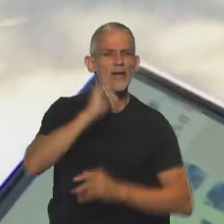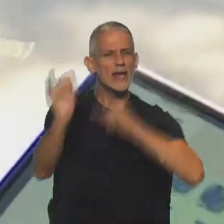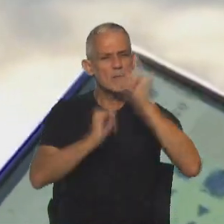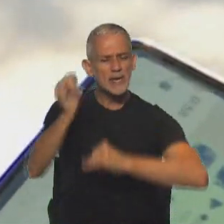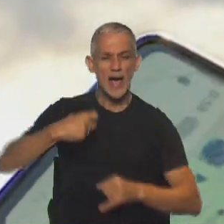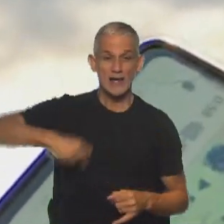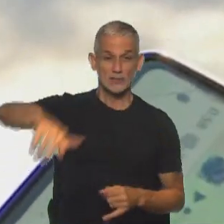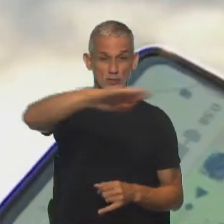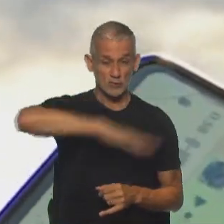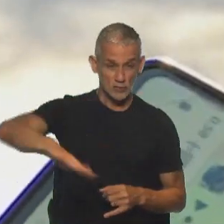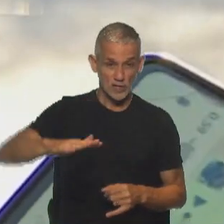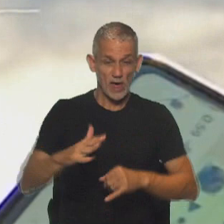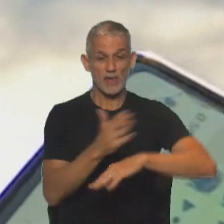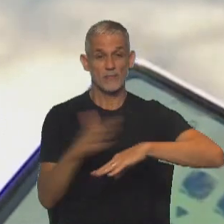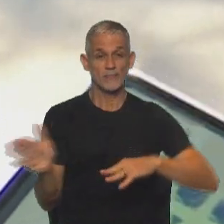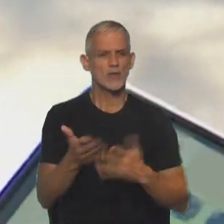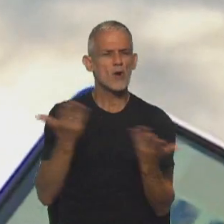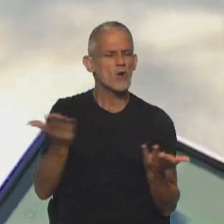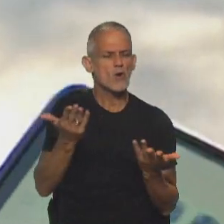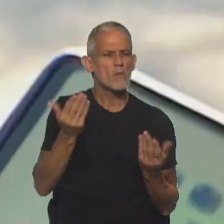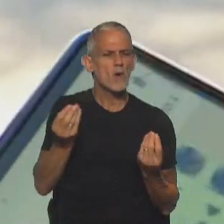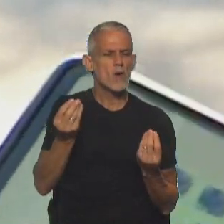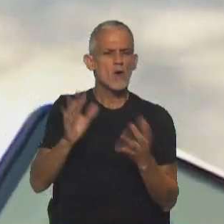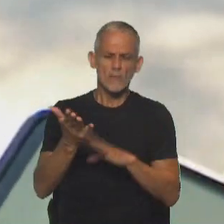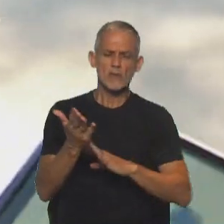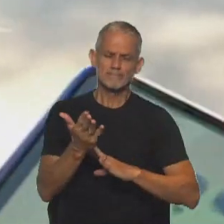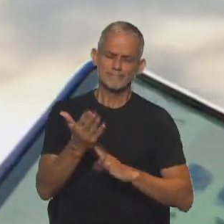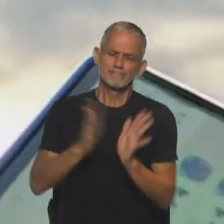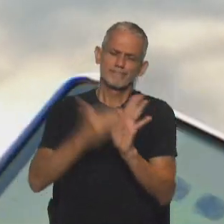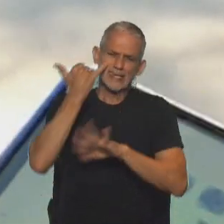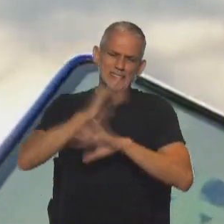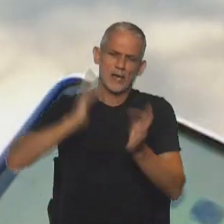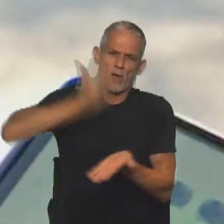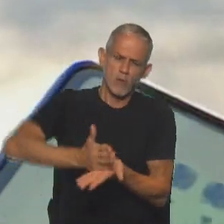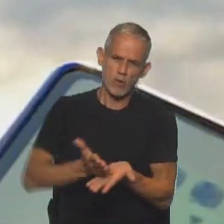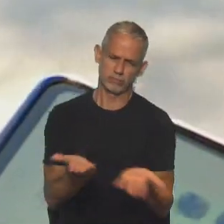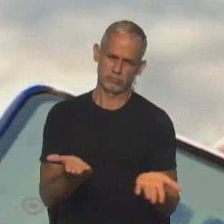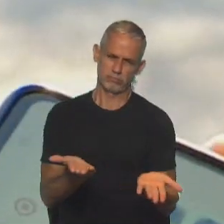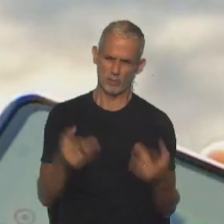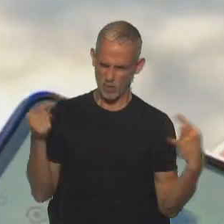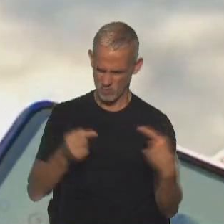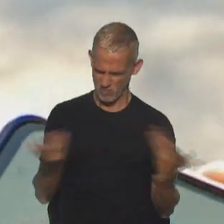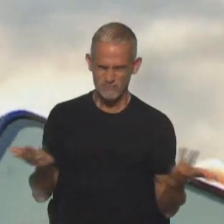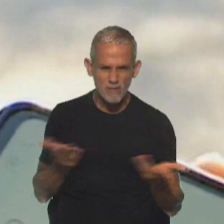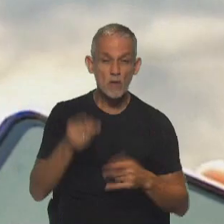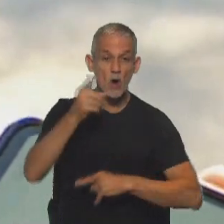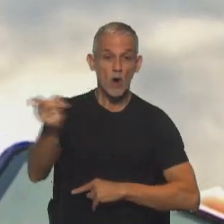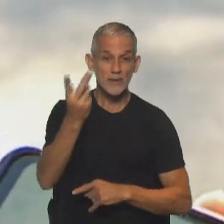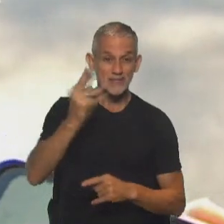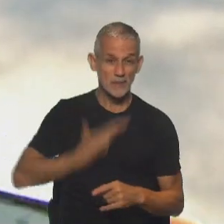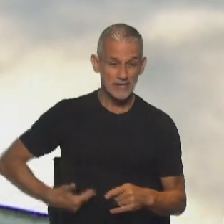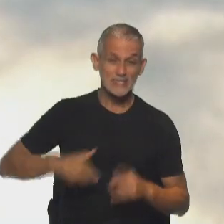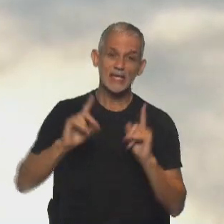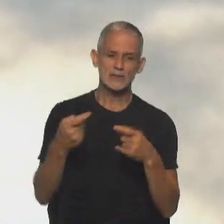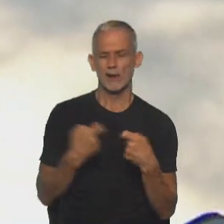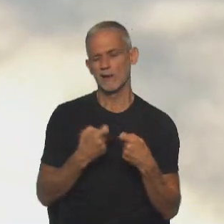la sociedad cómo no solamente han sido y han demostrado sentencias que son inexplicables contra la vicepresidenta, sino la